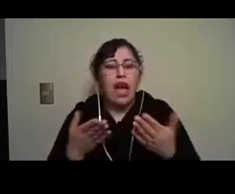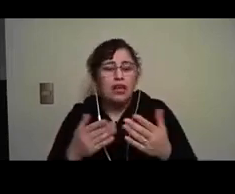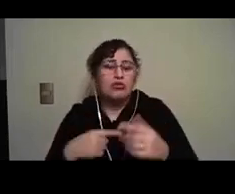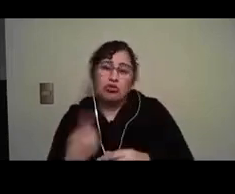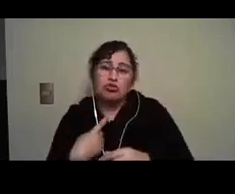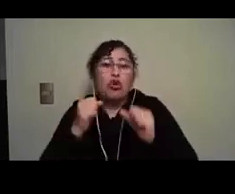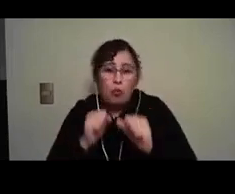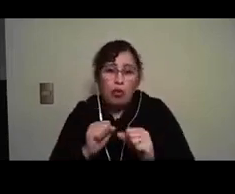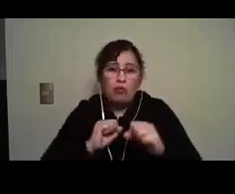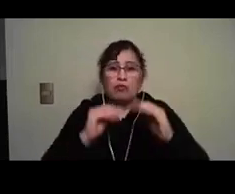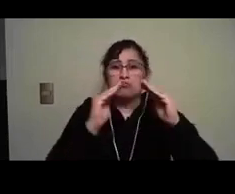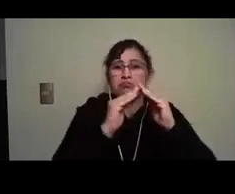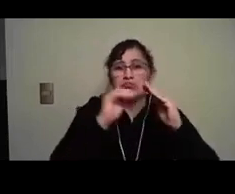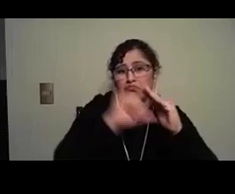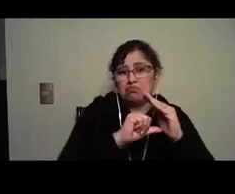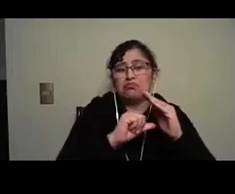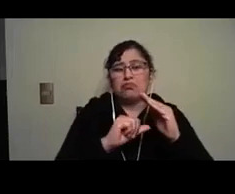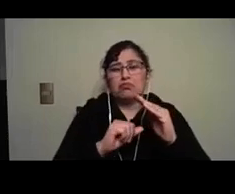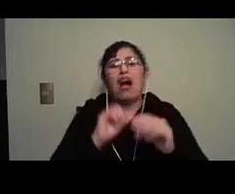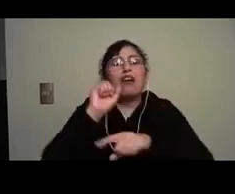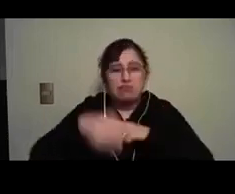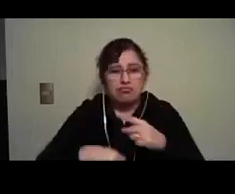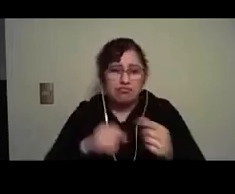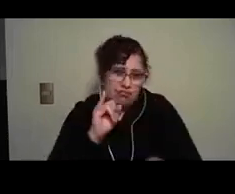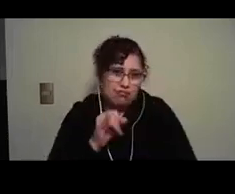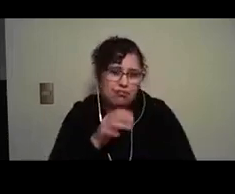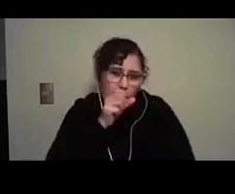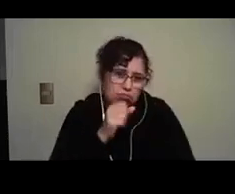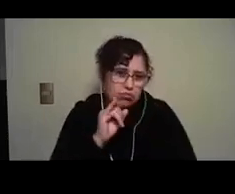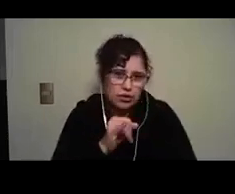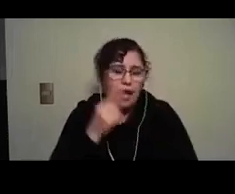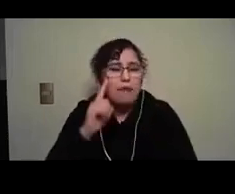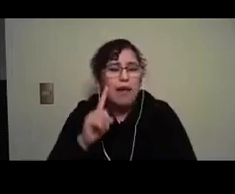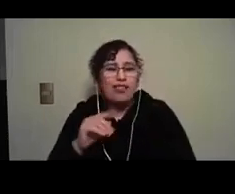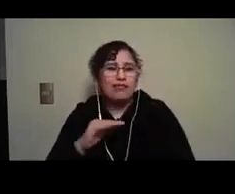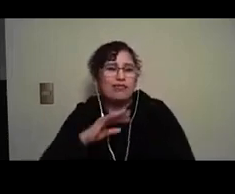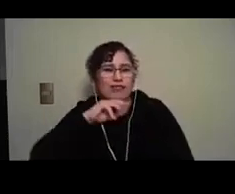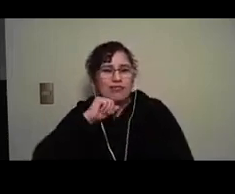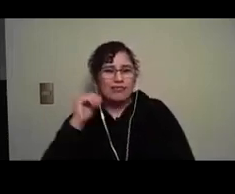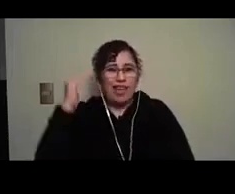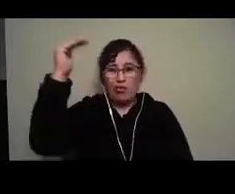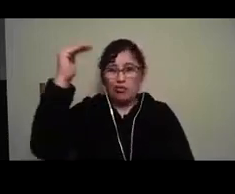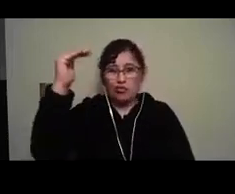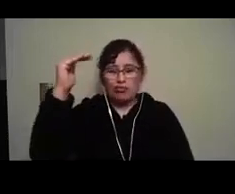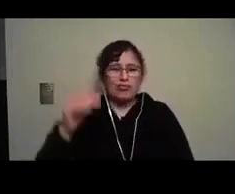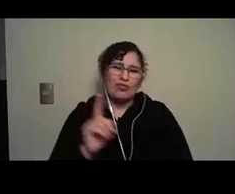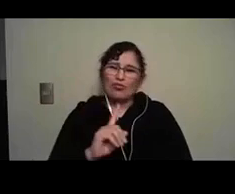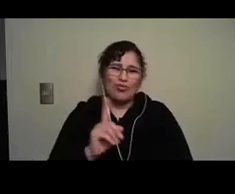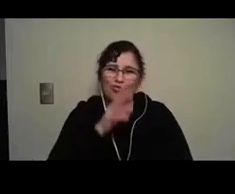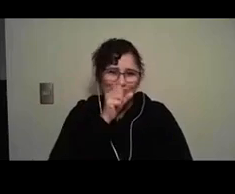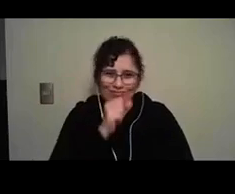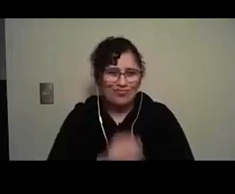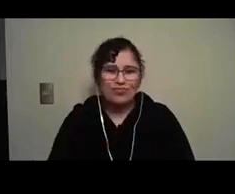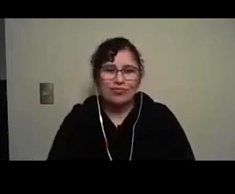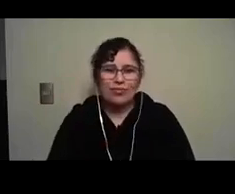una cuarentena y un encierro, pero las personas adultas mayores no, ya. Y aquí